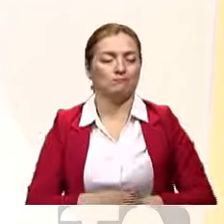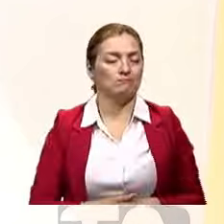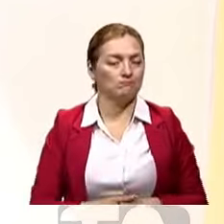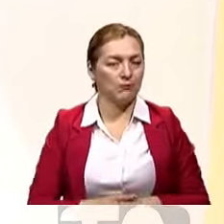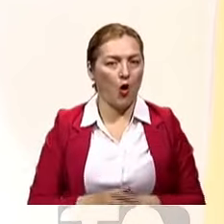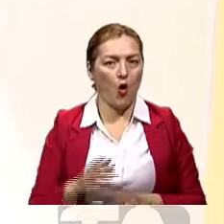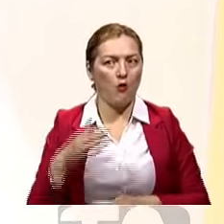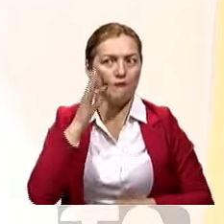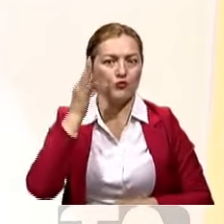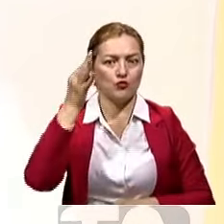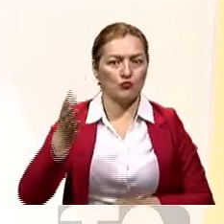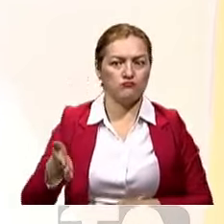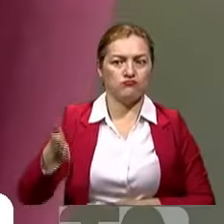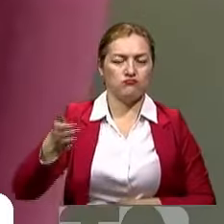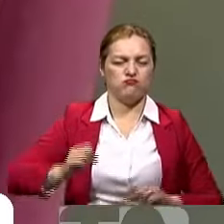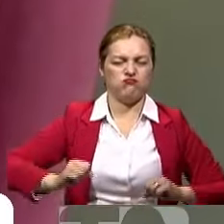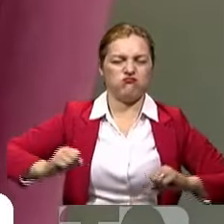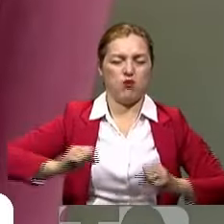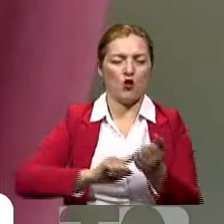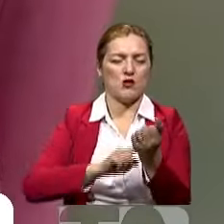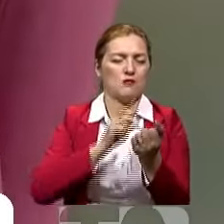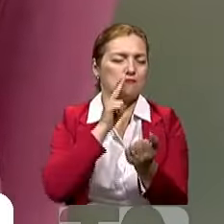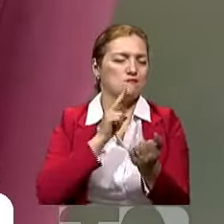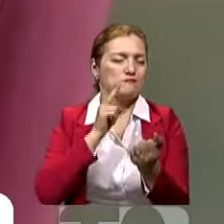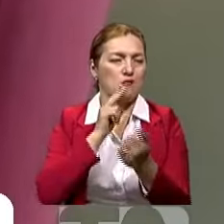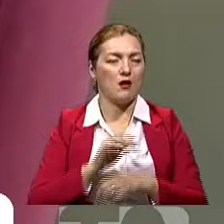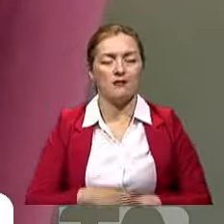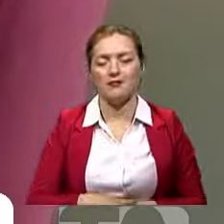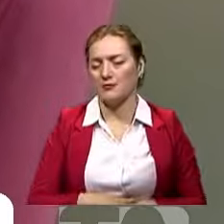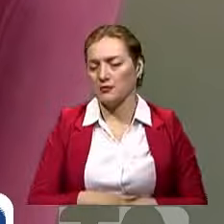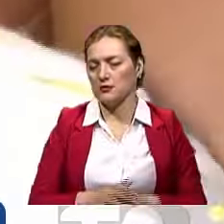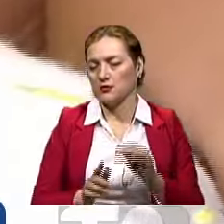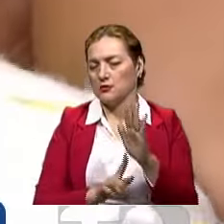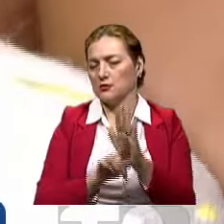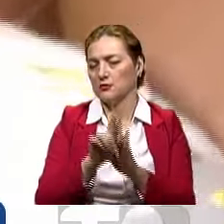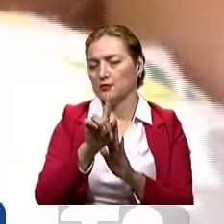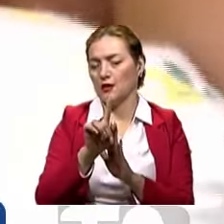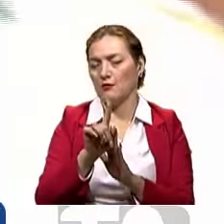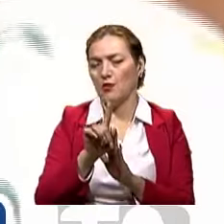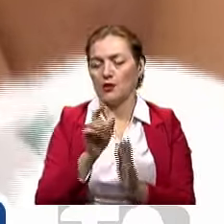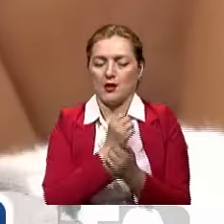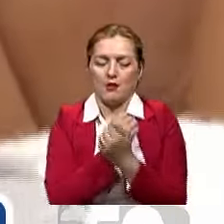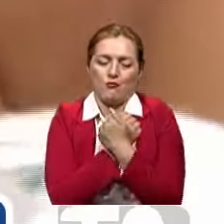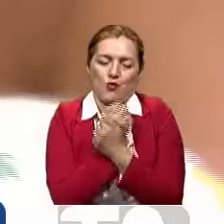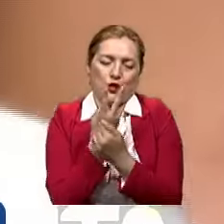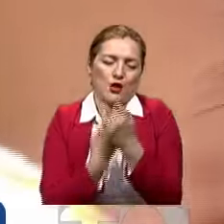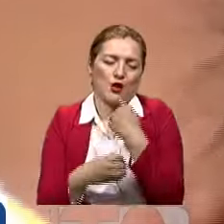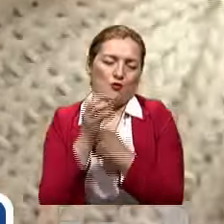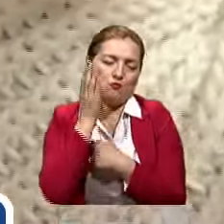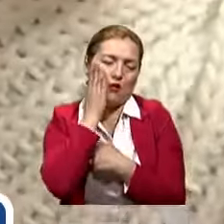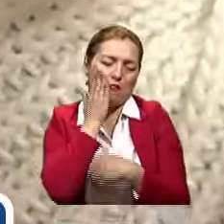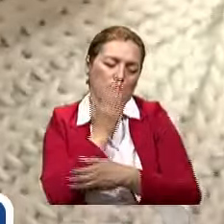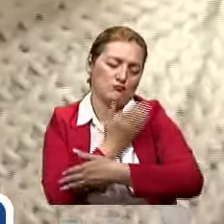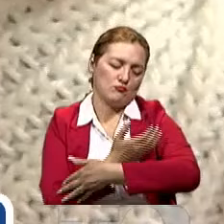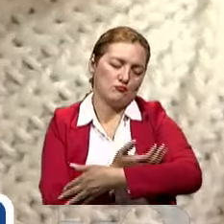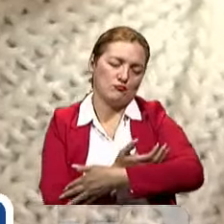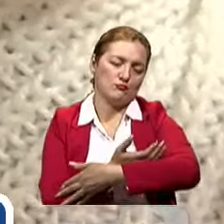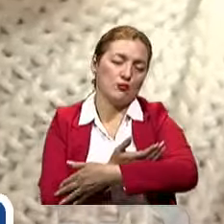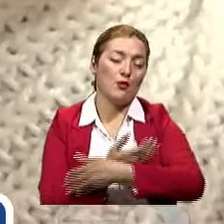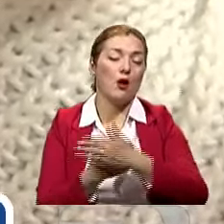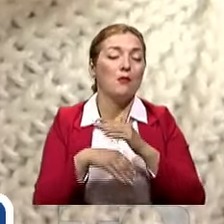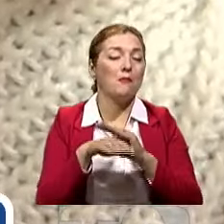la obesidad, contra la diabetes. La lactancia favorece además el desarrollo del vínculo afectivo entre la madre y el hijo. Por ello, es